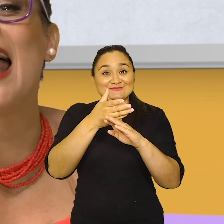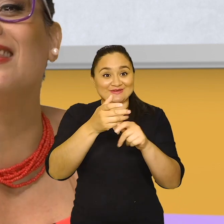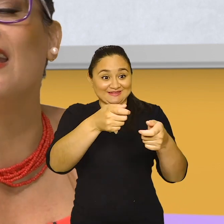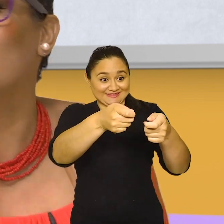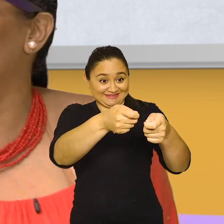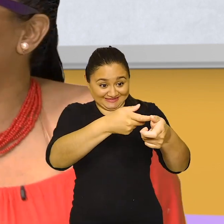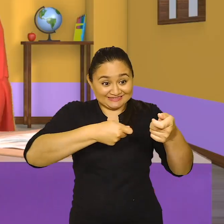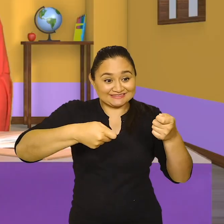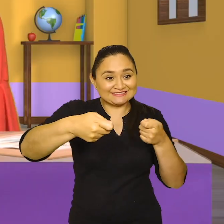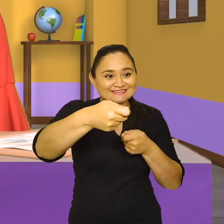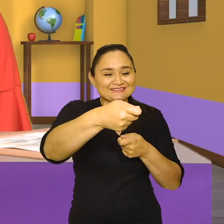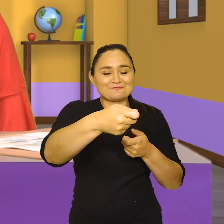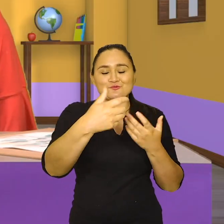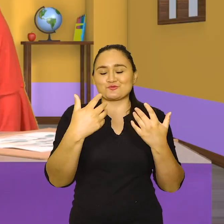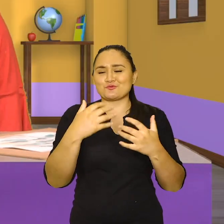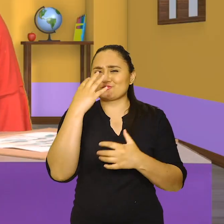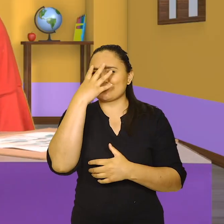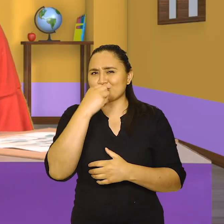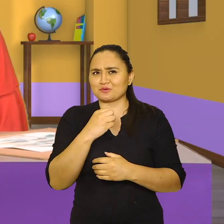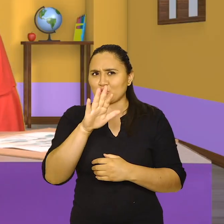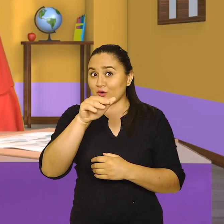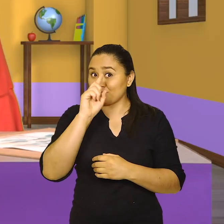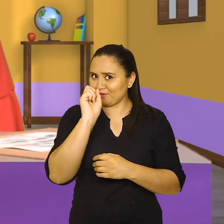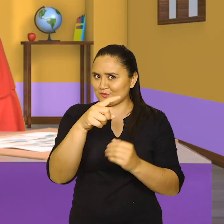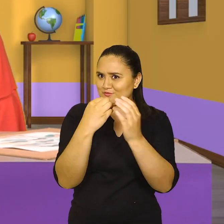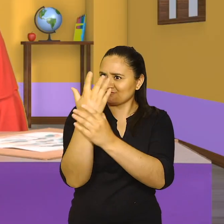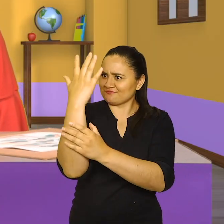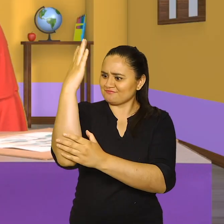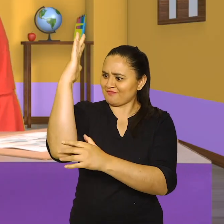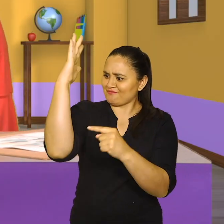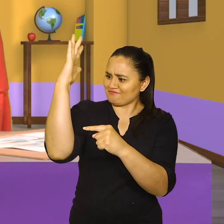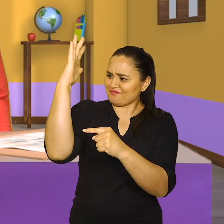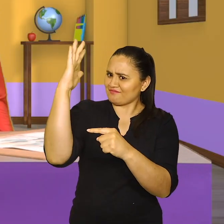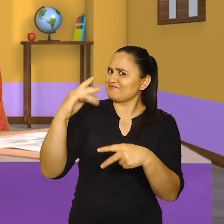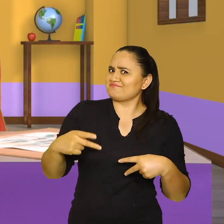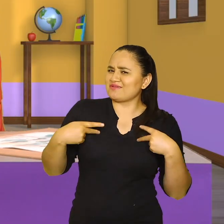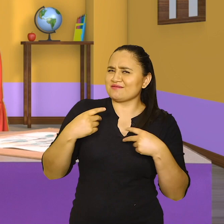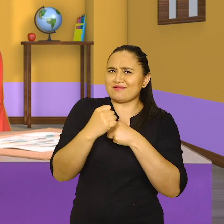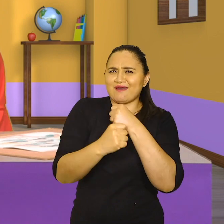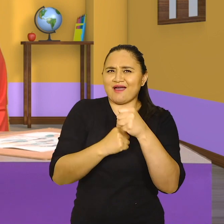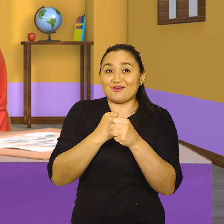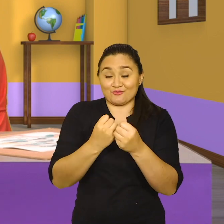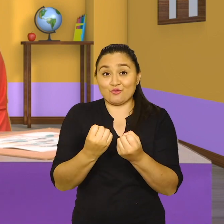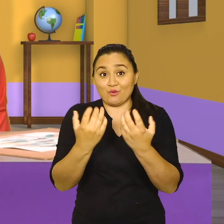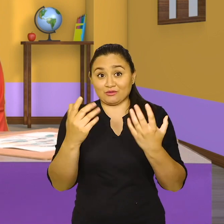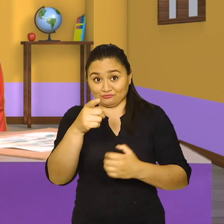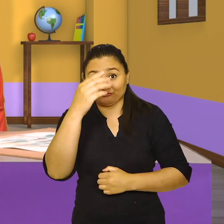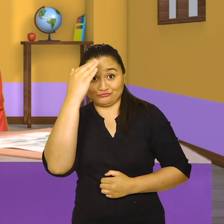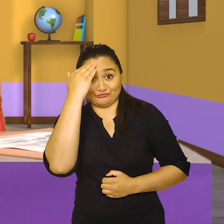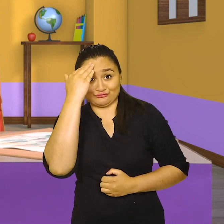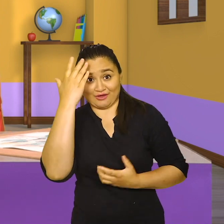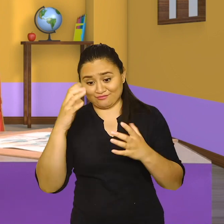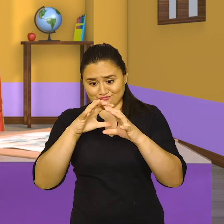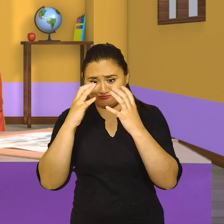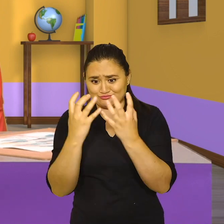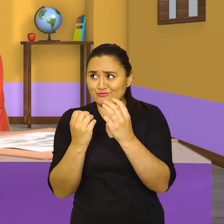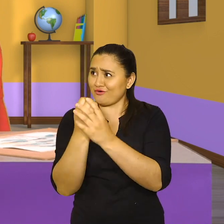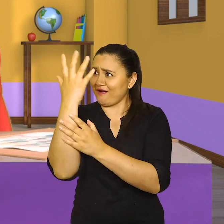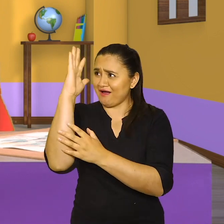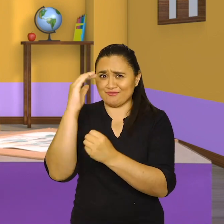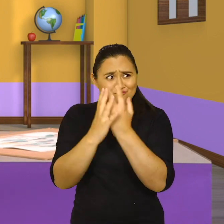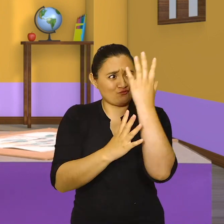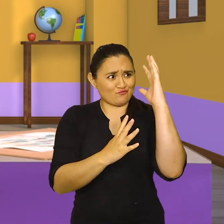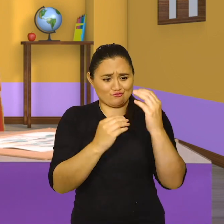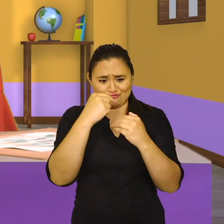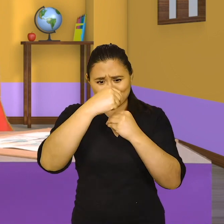obras de arte. ¿Cuántos años tendrá ese árbol? ¿Saben cuál es la edad de los árboles en el planeta?